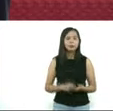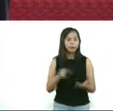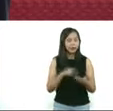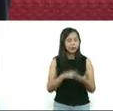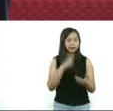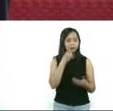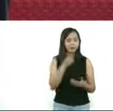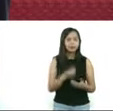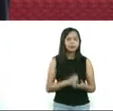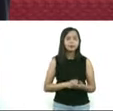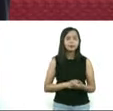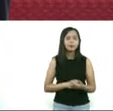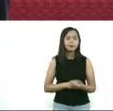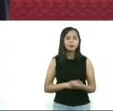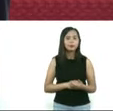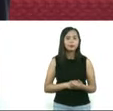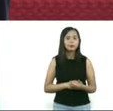Dice,